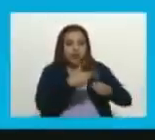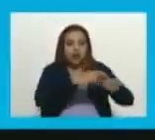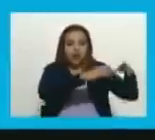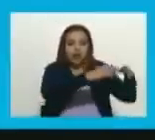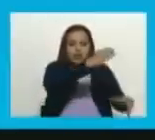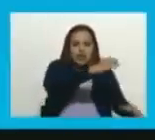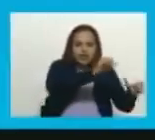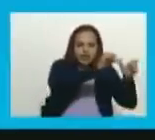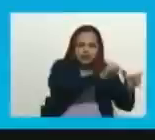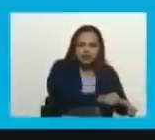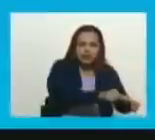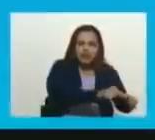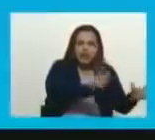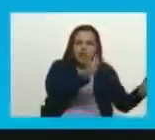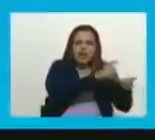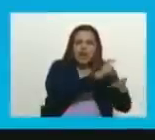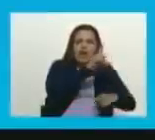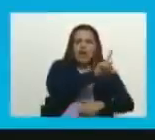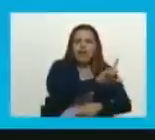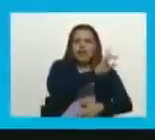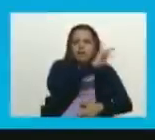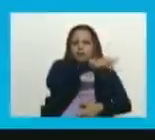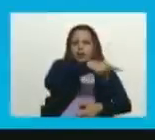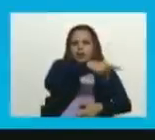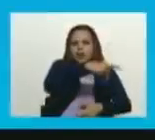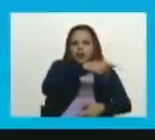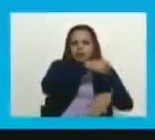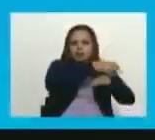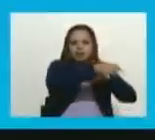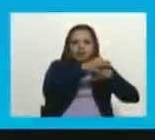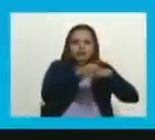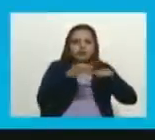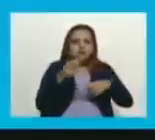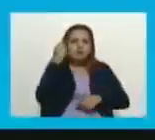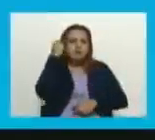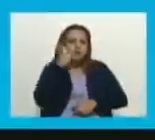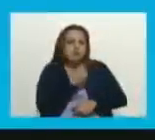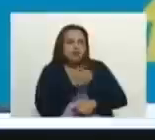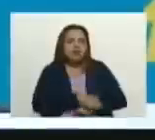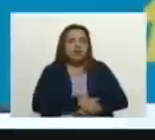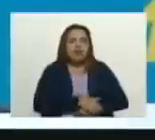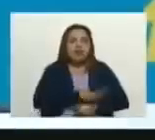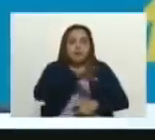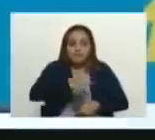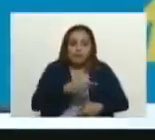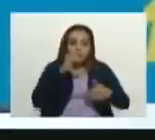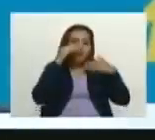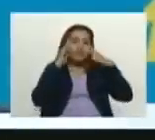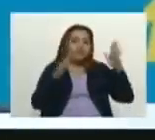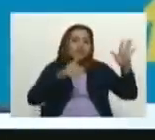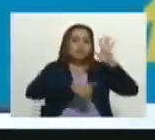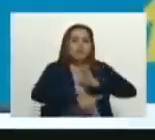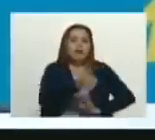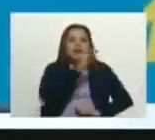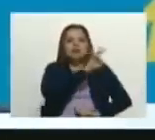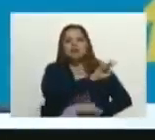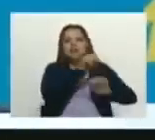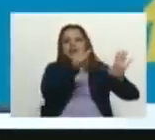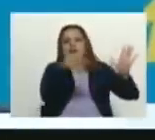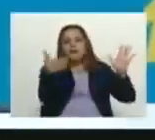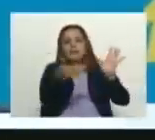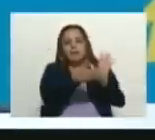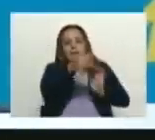de gas GLP para el municipio Sucre, que podría atender a más de 36.000 personas.